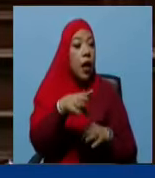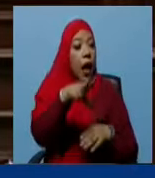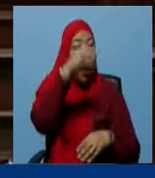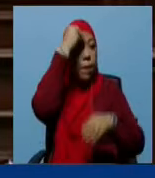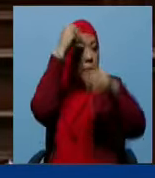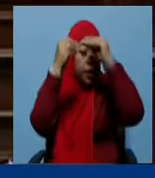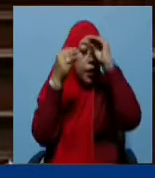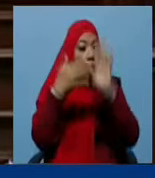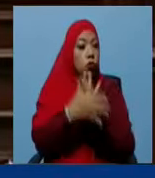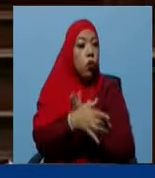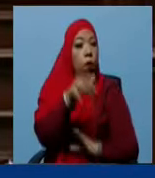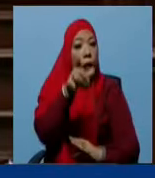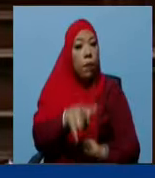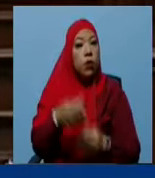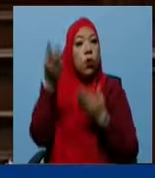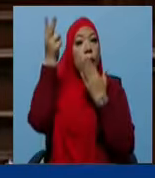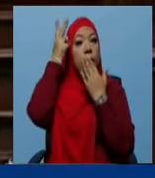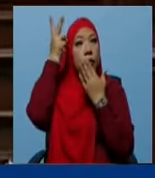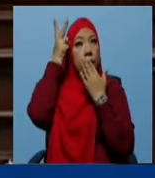Lamentablemente,